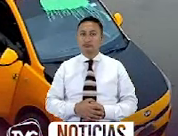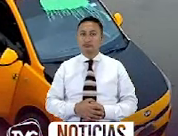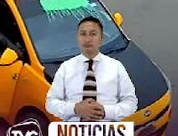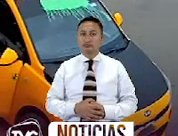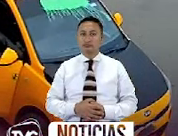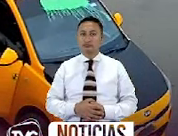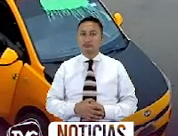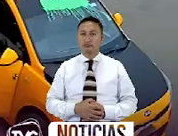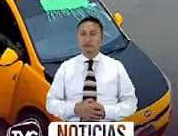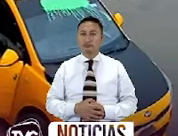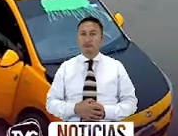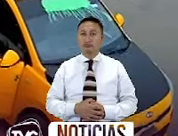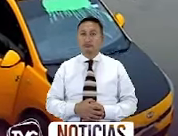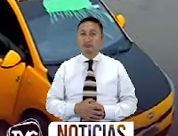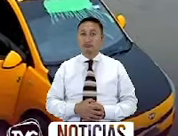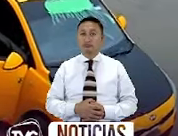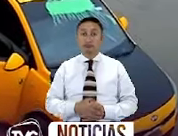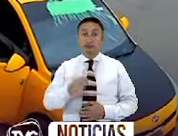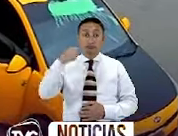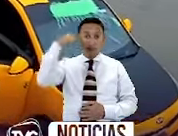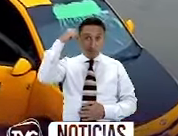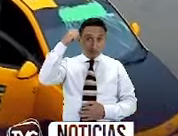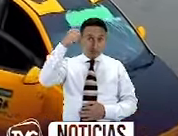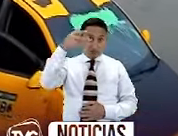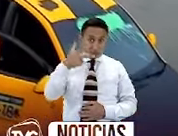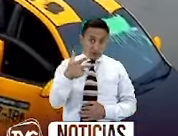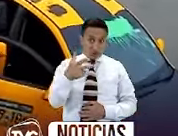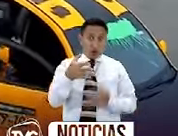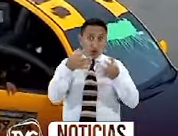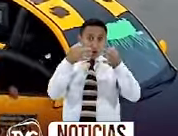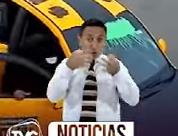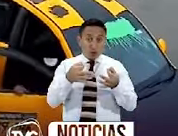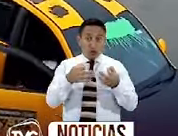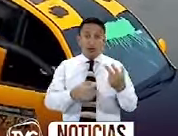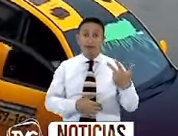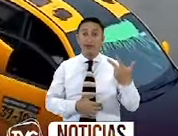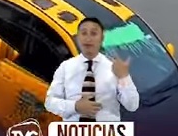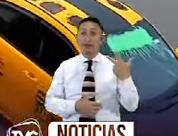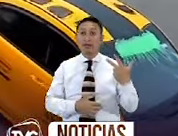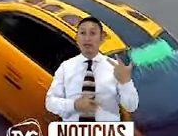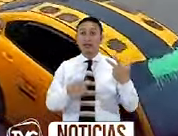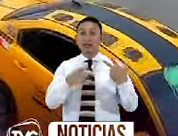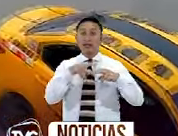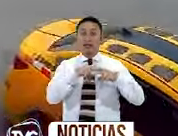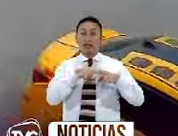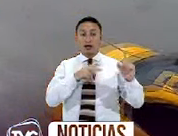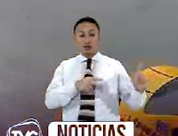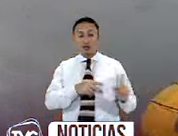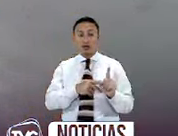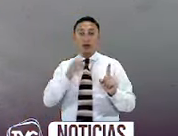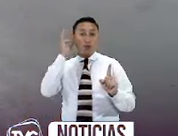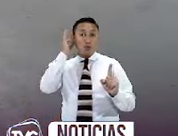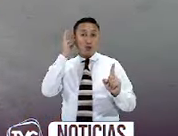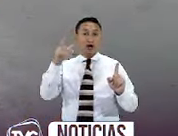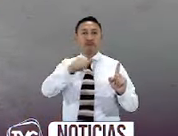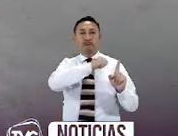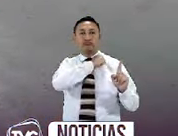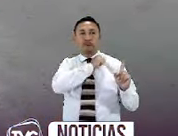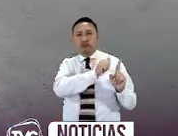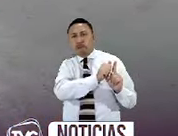Una cámara de vigilancia capta el momento en el que tres sujetos se bajan de un taxi y se llevan secuestrada a una mujer